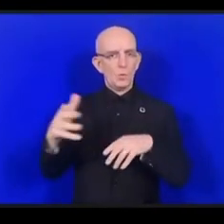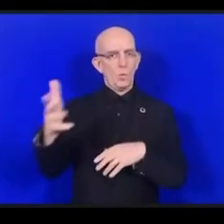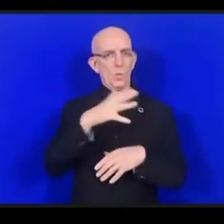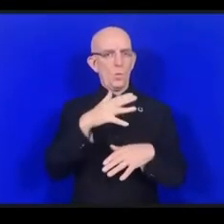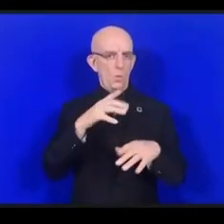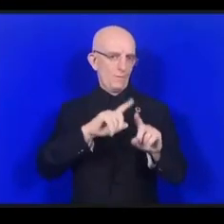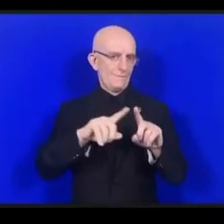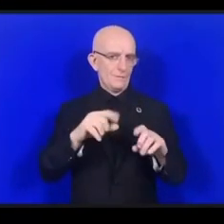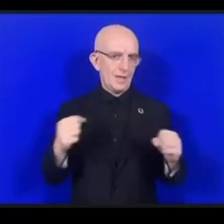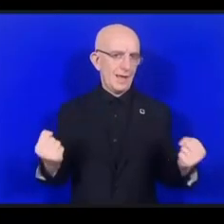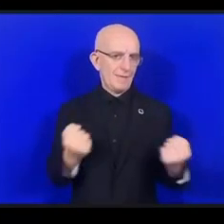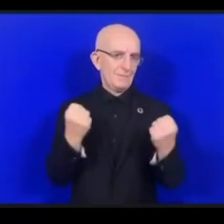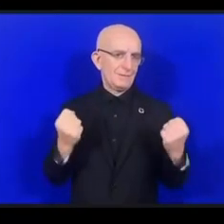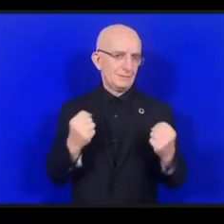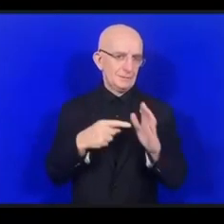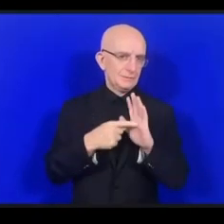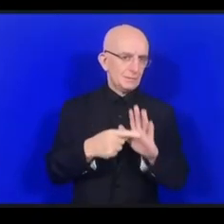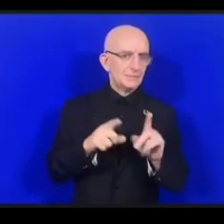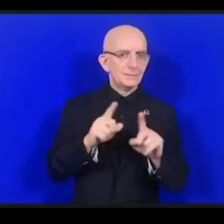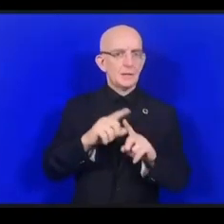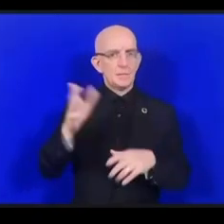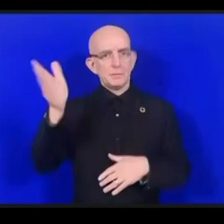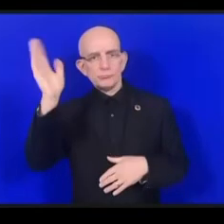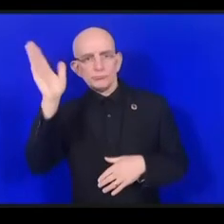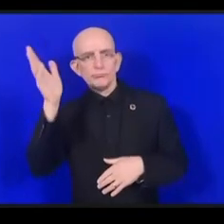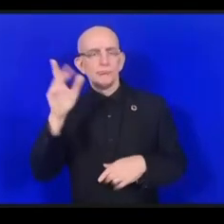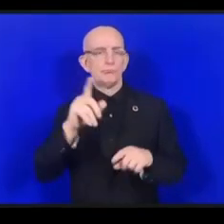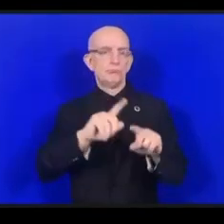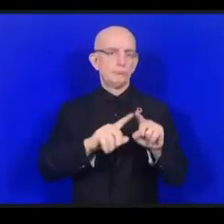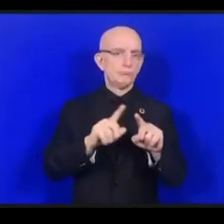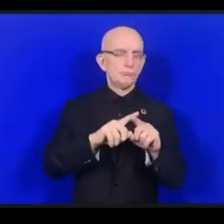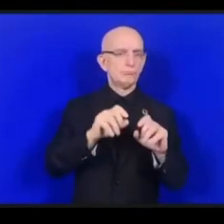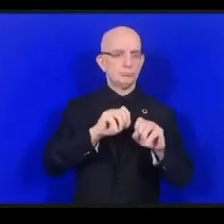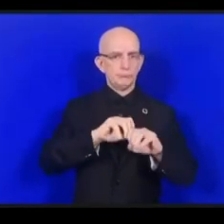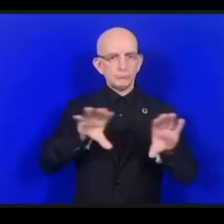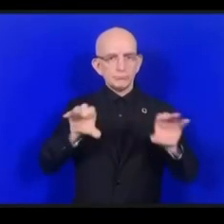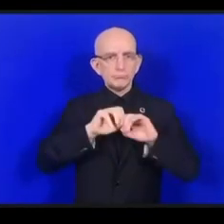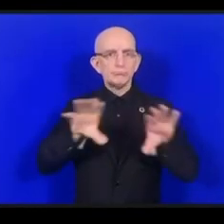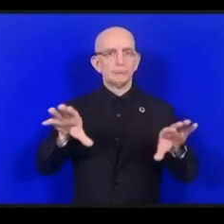por pues trabajo